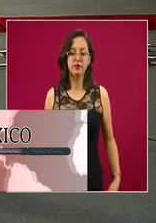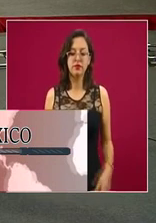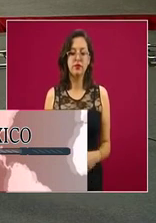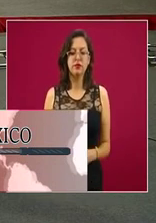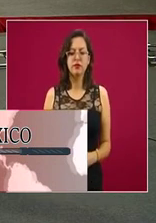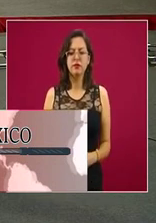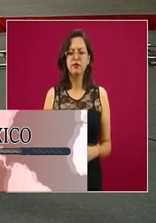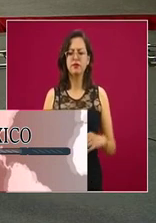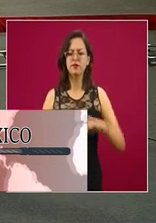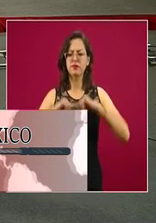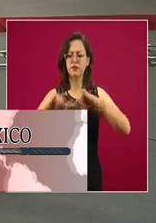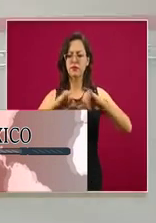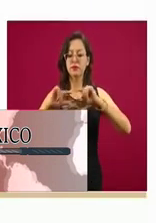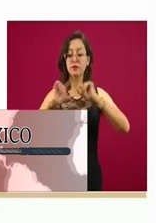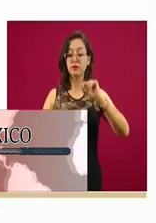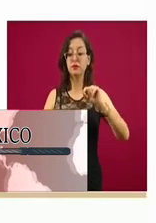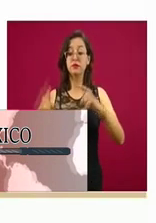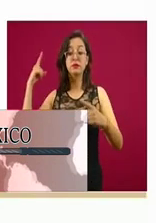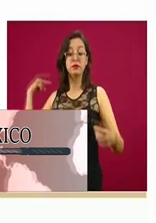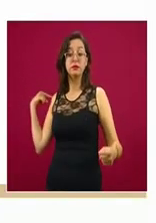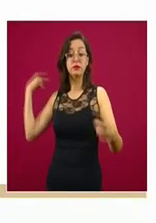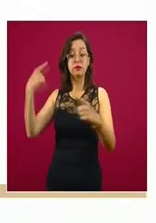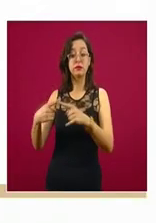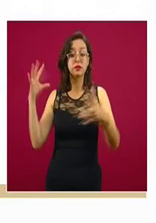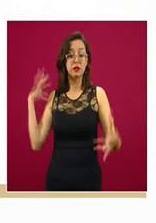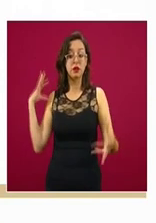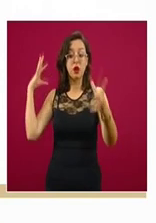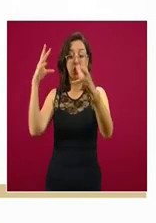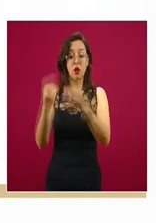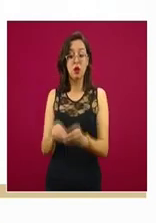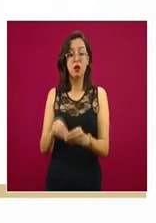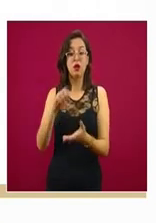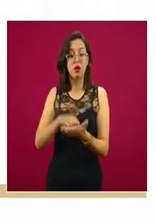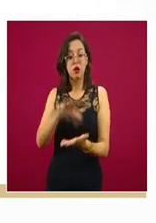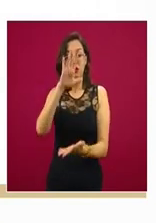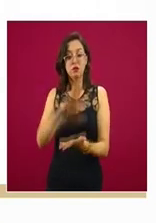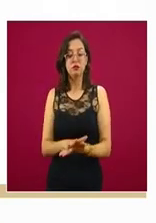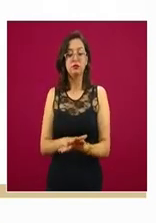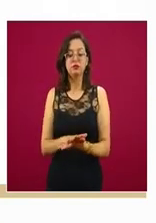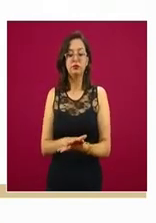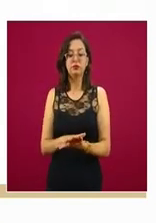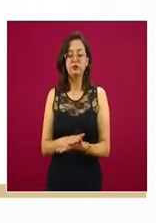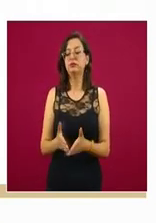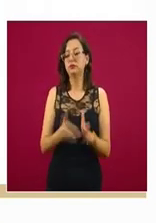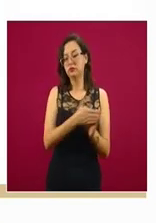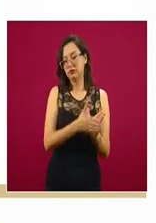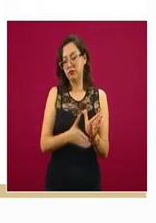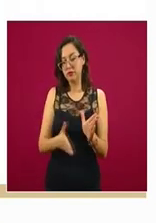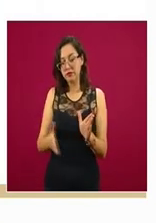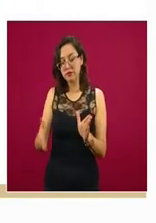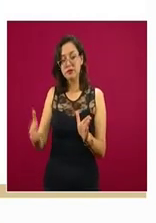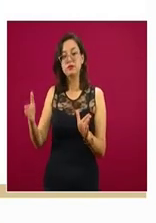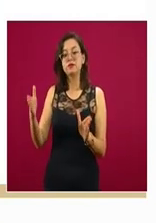Vemos en el mapa en forma acumulativa la cantidad de casos registrados, confirmados a lo largo de la epidemia y vemos